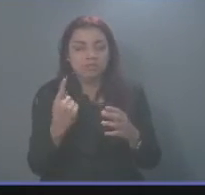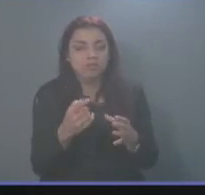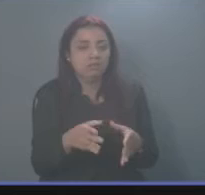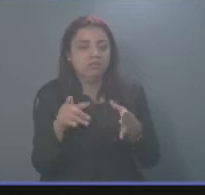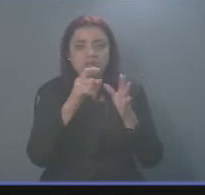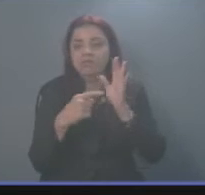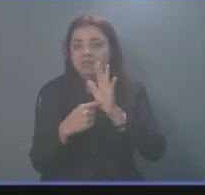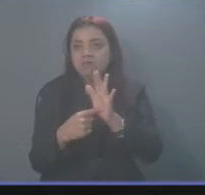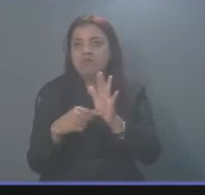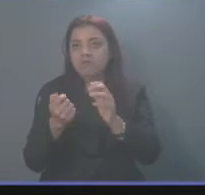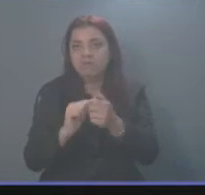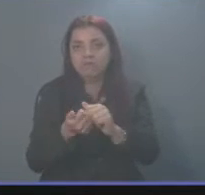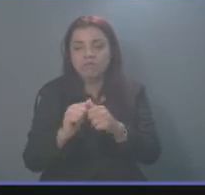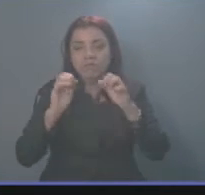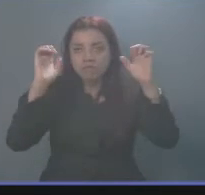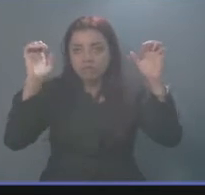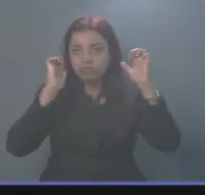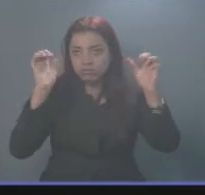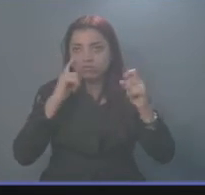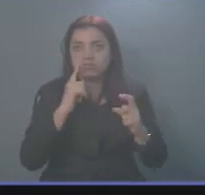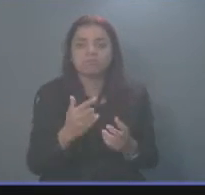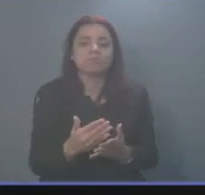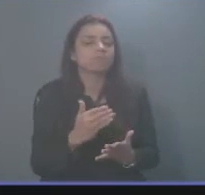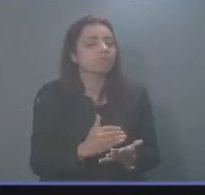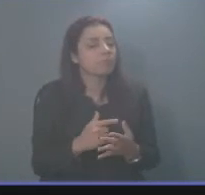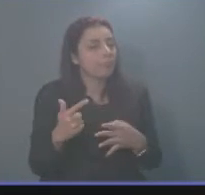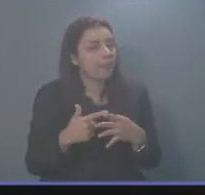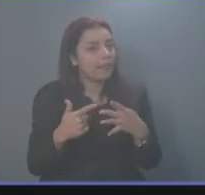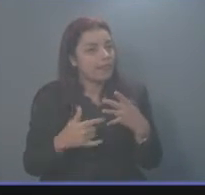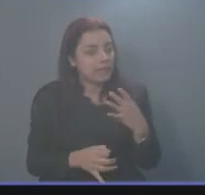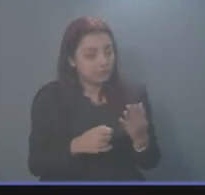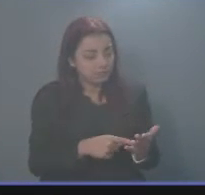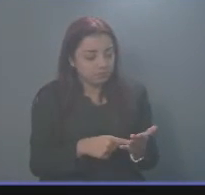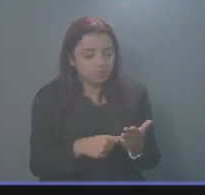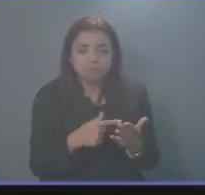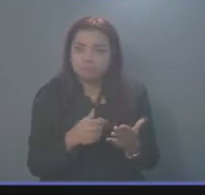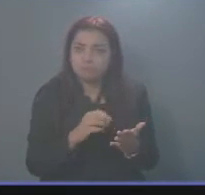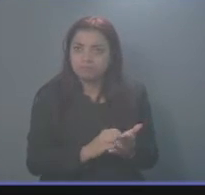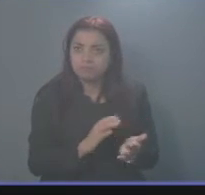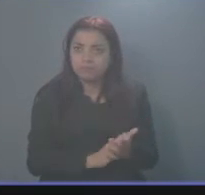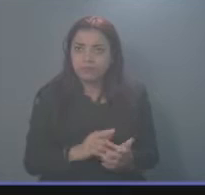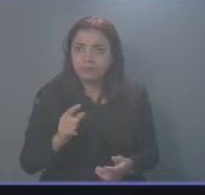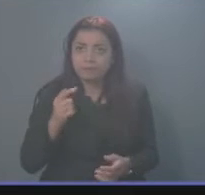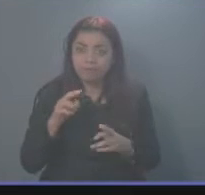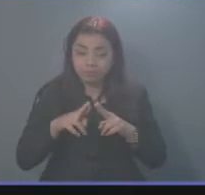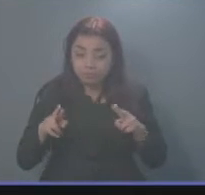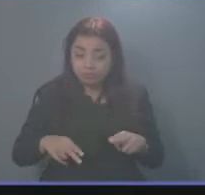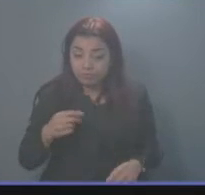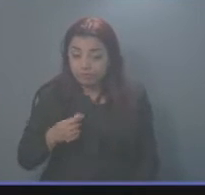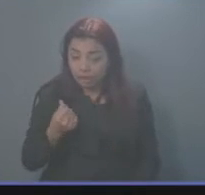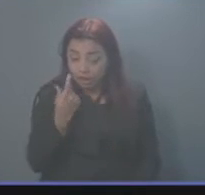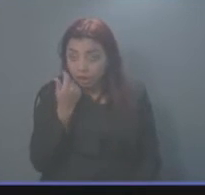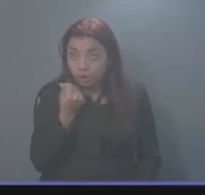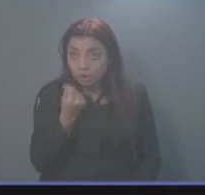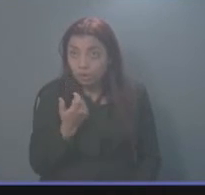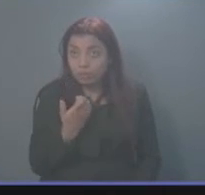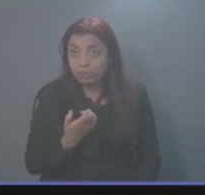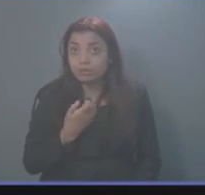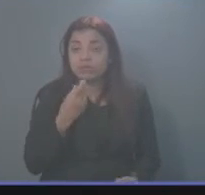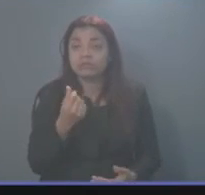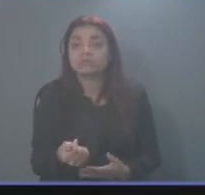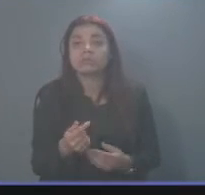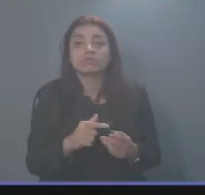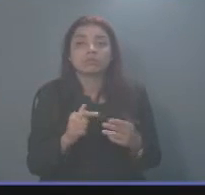deportivos. Se estipulan por ley obligaciones a nivel económico de las federaciones y asociaciones y se amplían